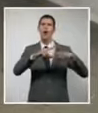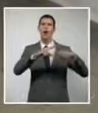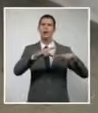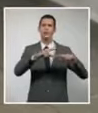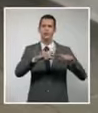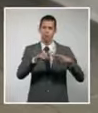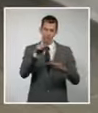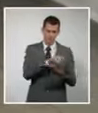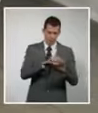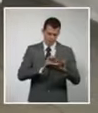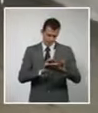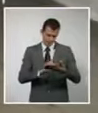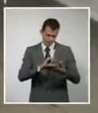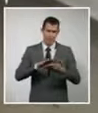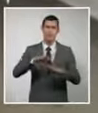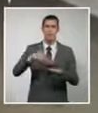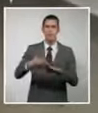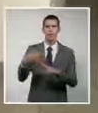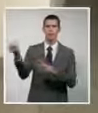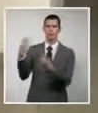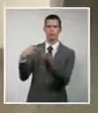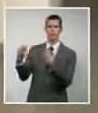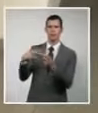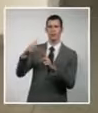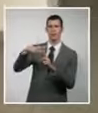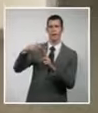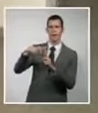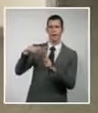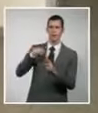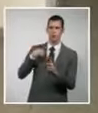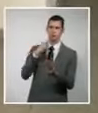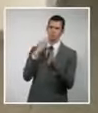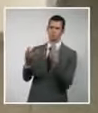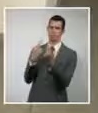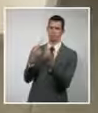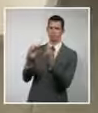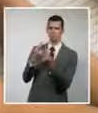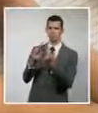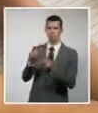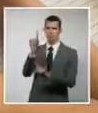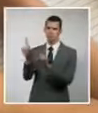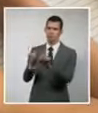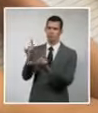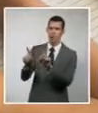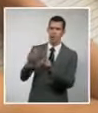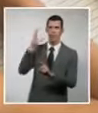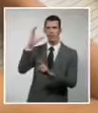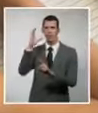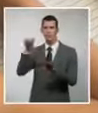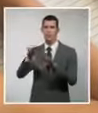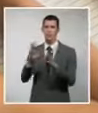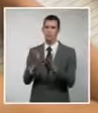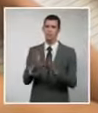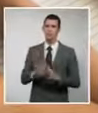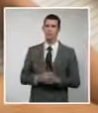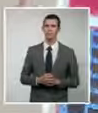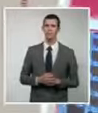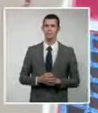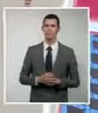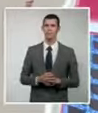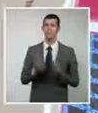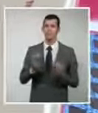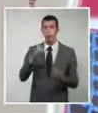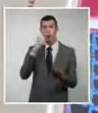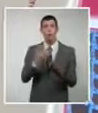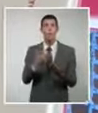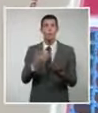maestra controla el aprendizaje de sus estudiantes. A vuelta de WhatsApp, supervisa la responsabilidad de los niños y también de los padres, que ante